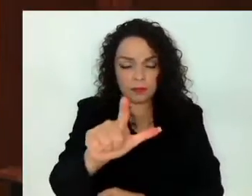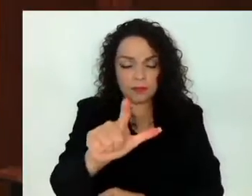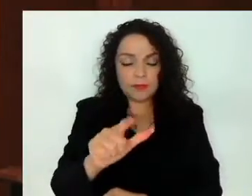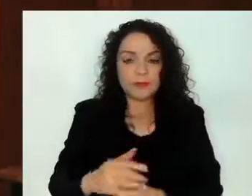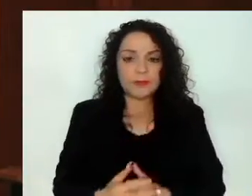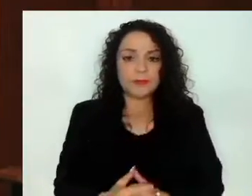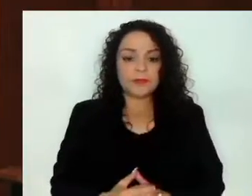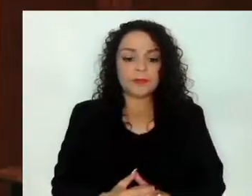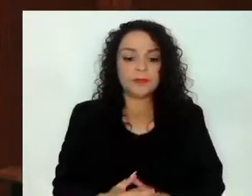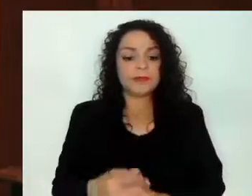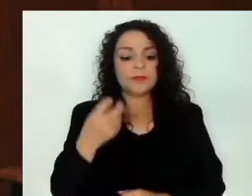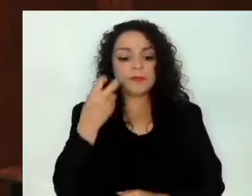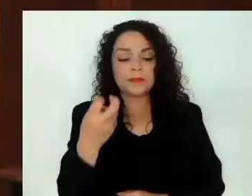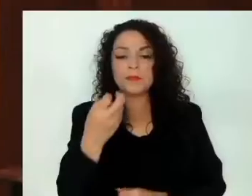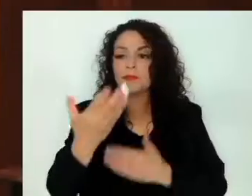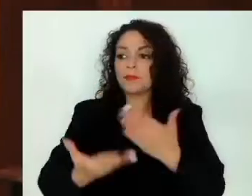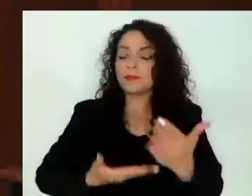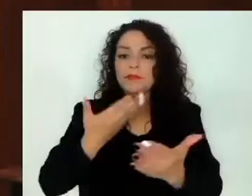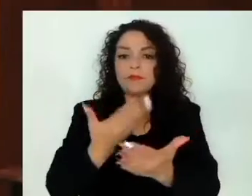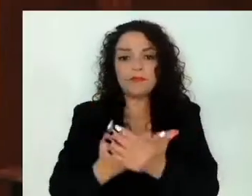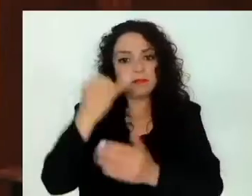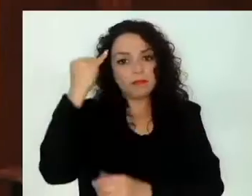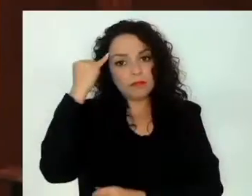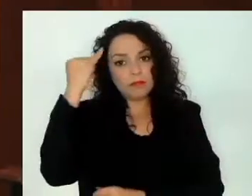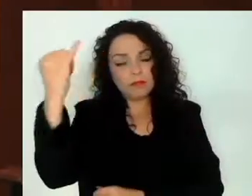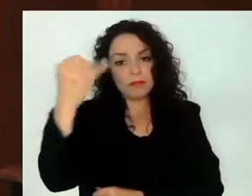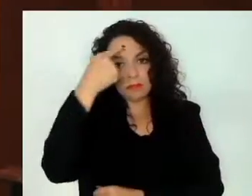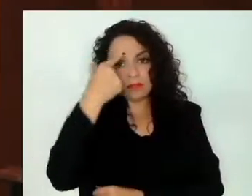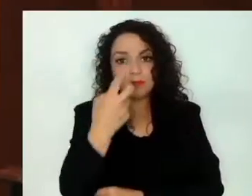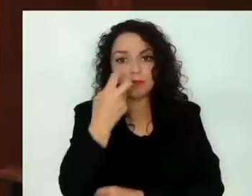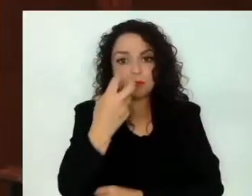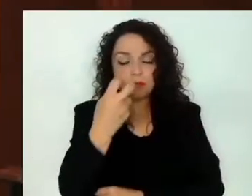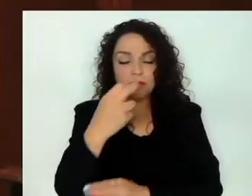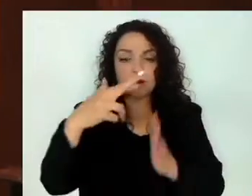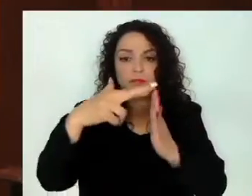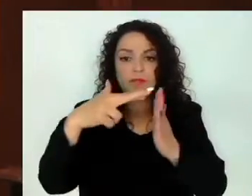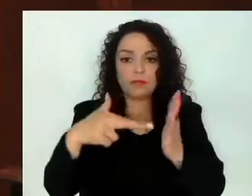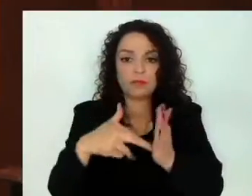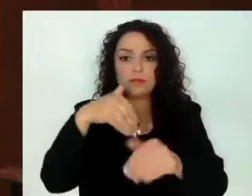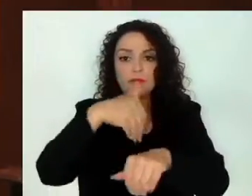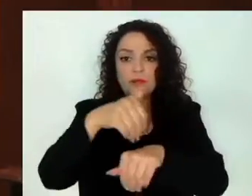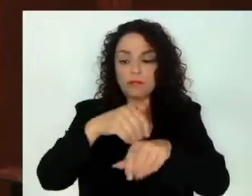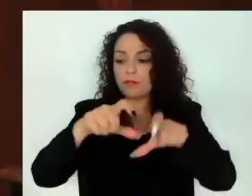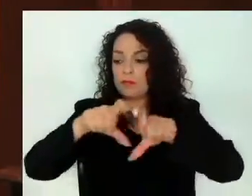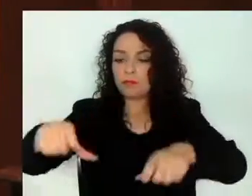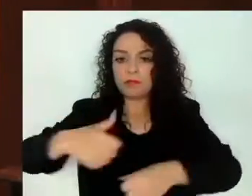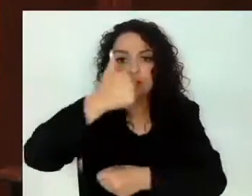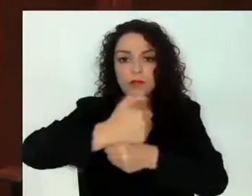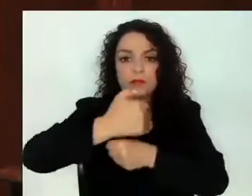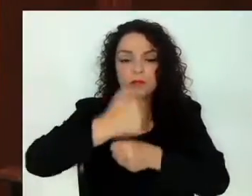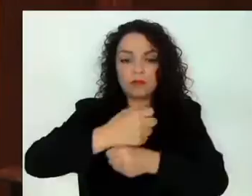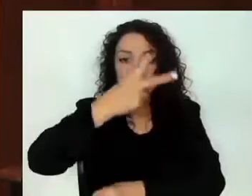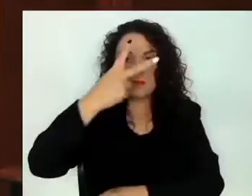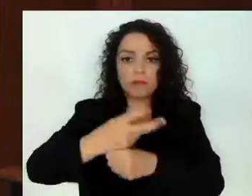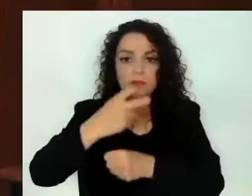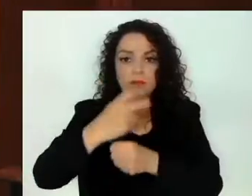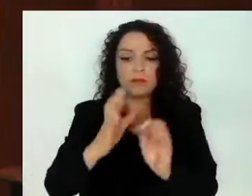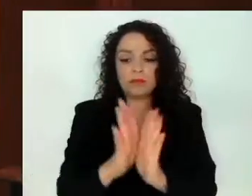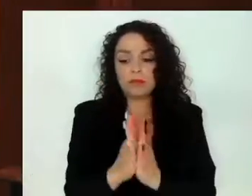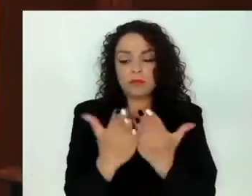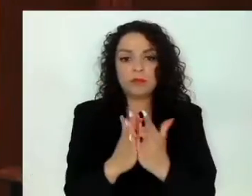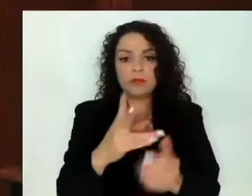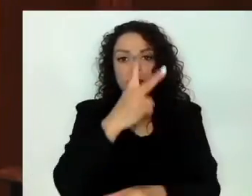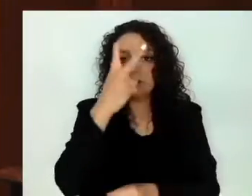Iniciativa con proyecto de decreto por lo que se reforma la denominación del subtítulo sexto, del título segundo del libro segundo y